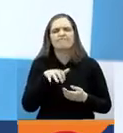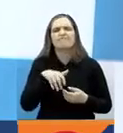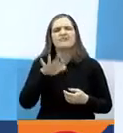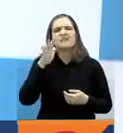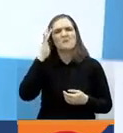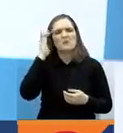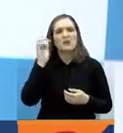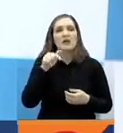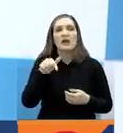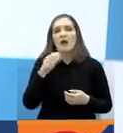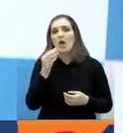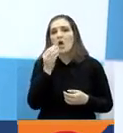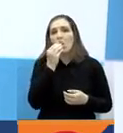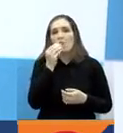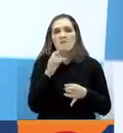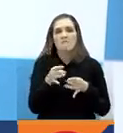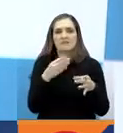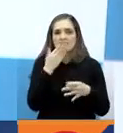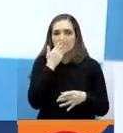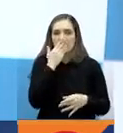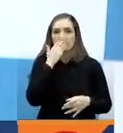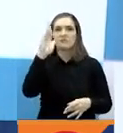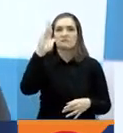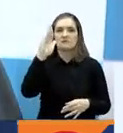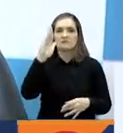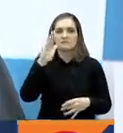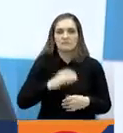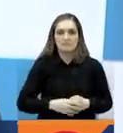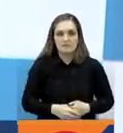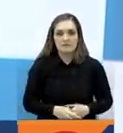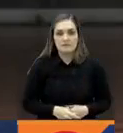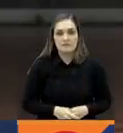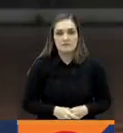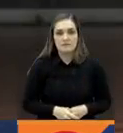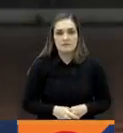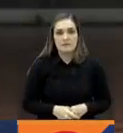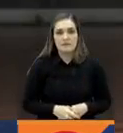con alimentos con fechas de vencimiento caducadas.